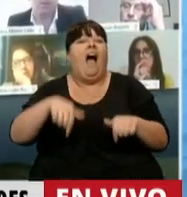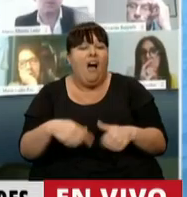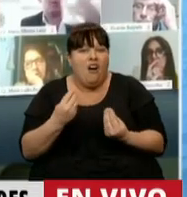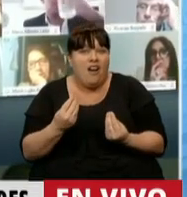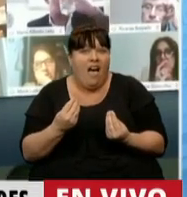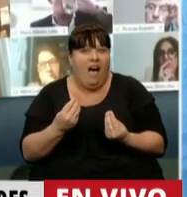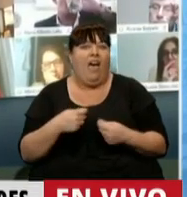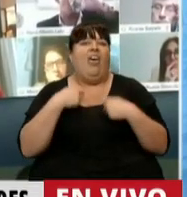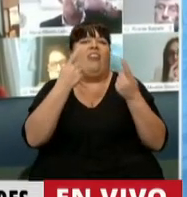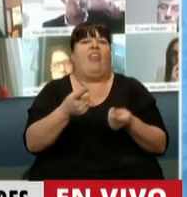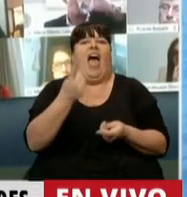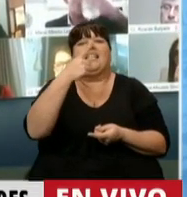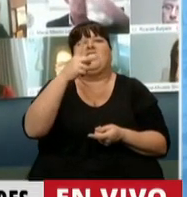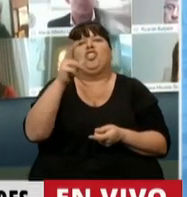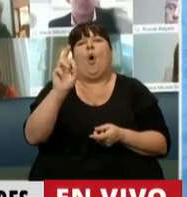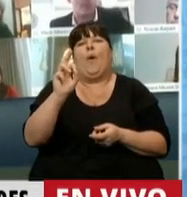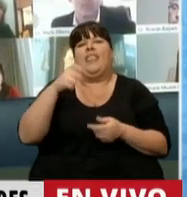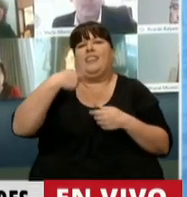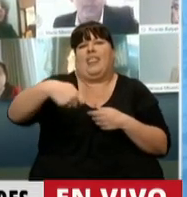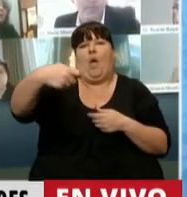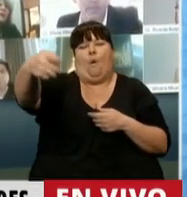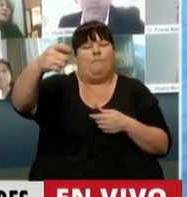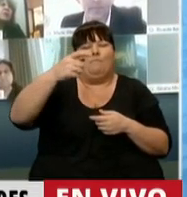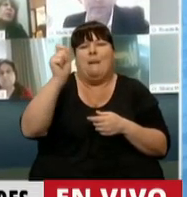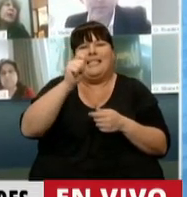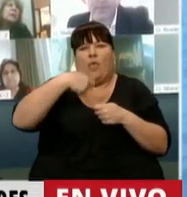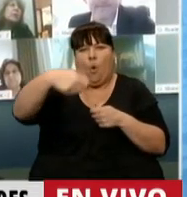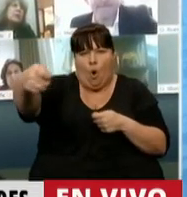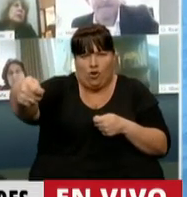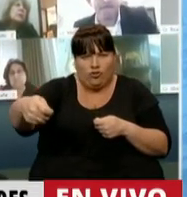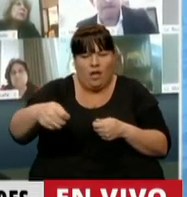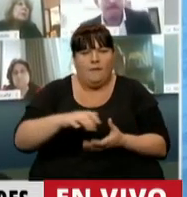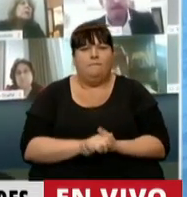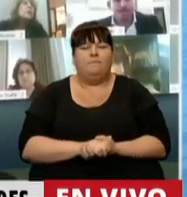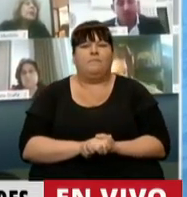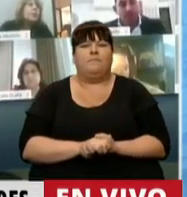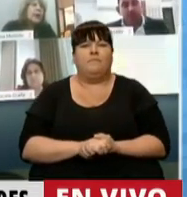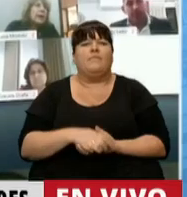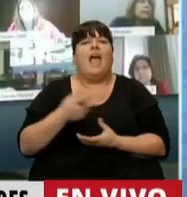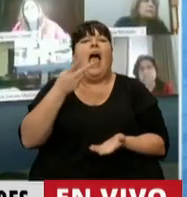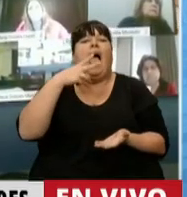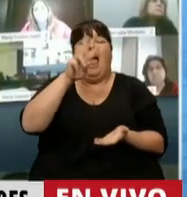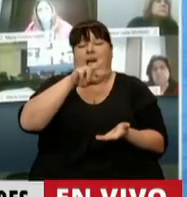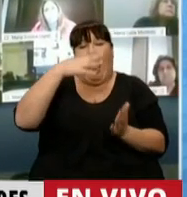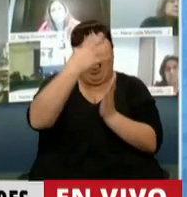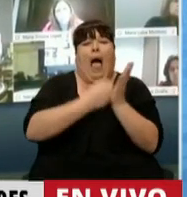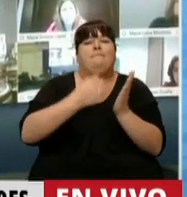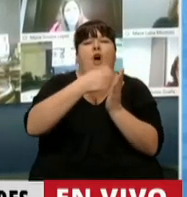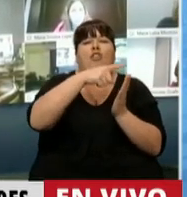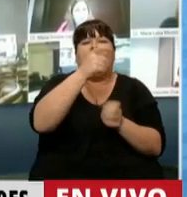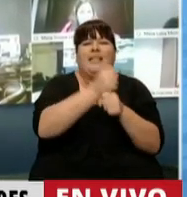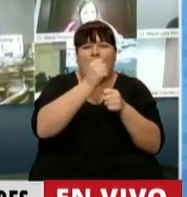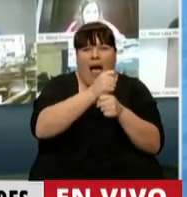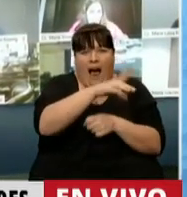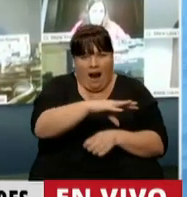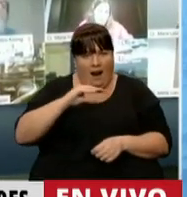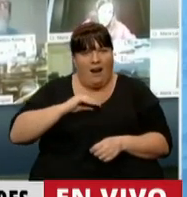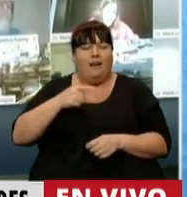obtienen 120 como dos meses, los que se quedaron con los aportes del trabajador, no ya que reciben